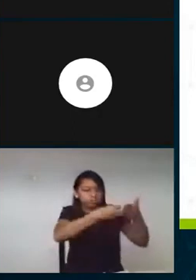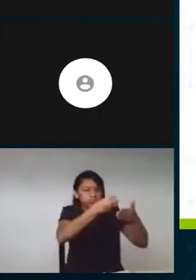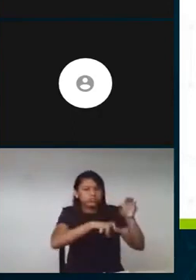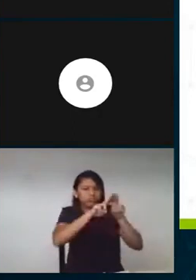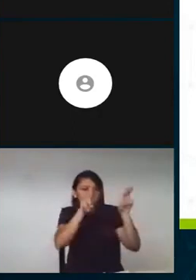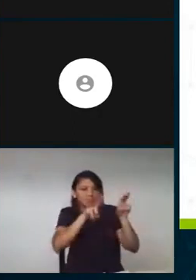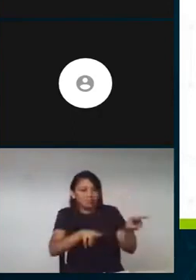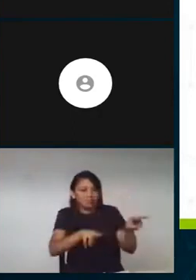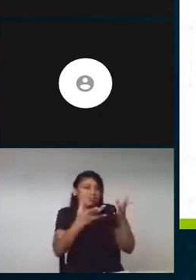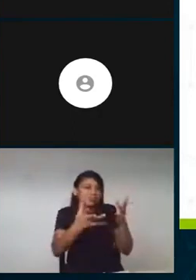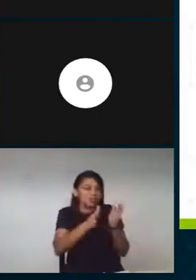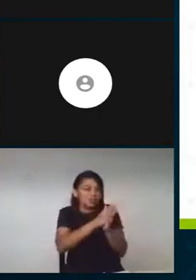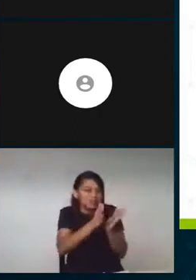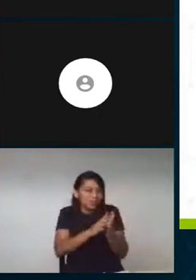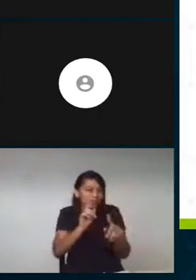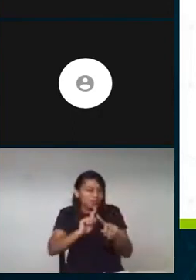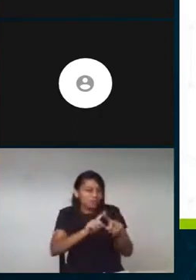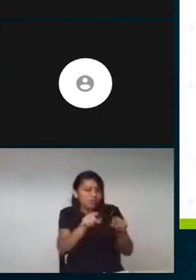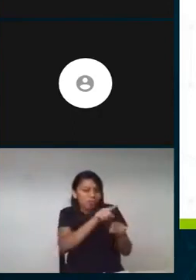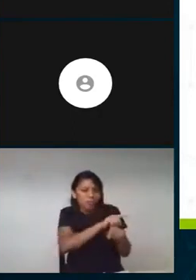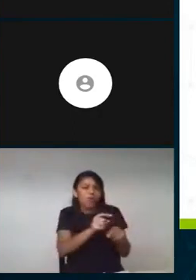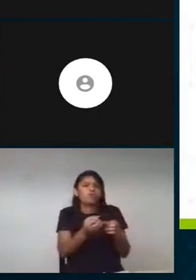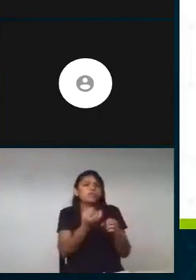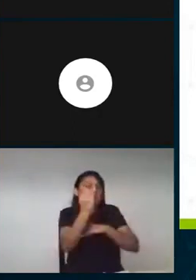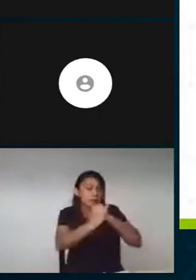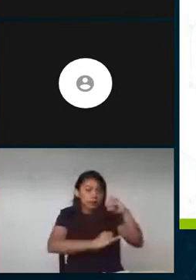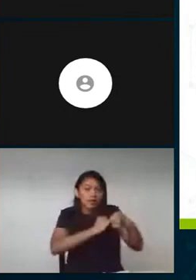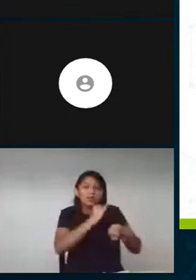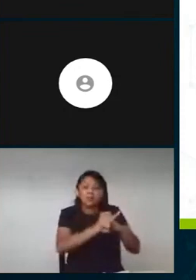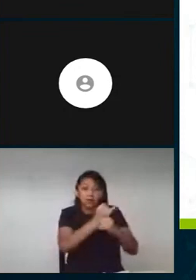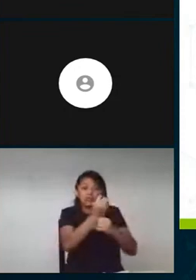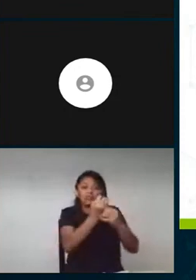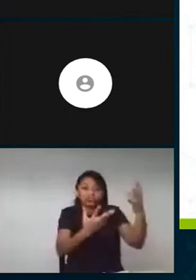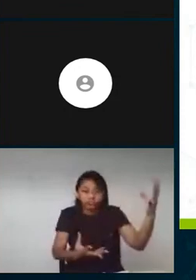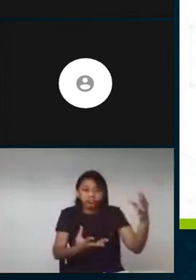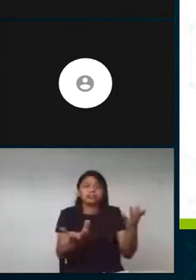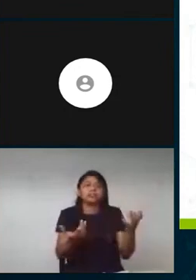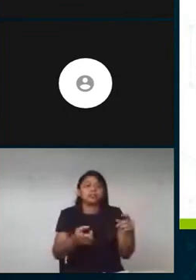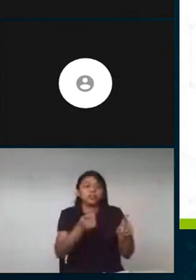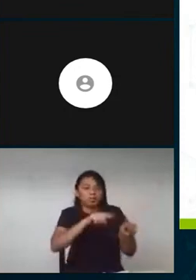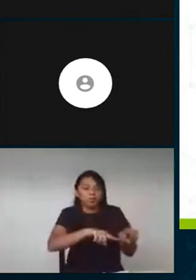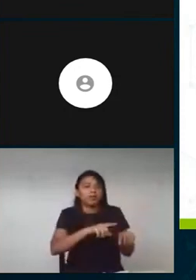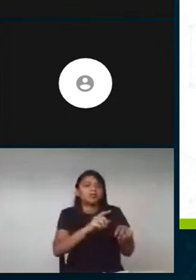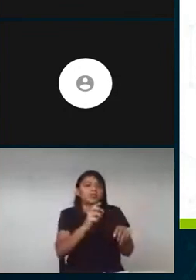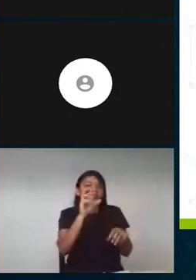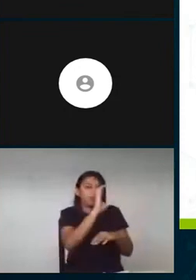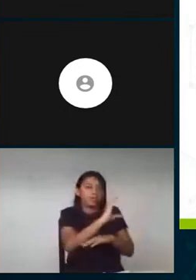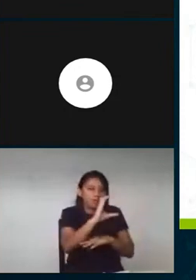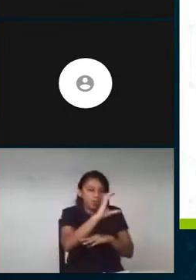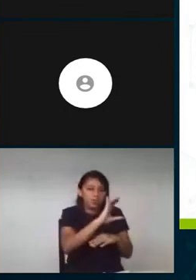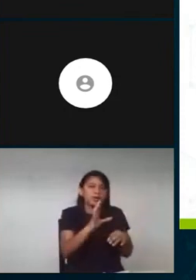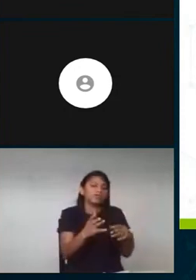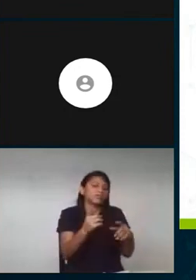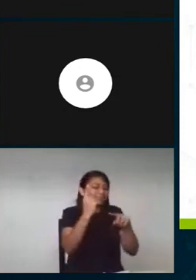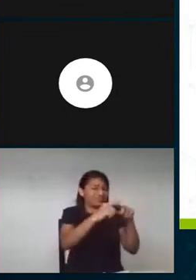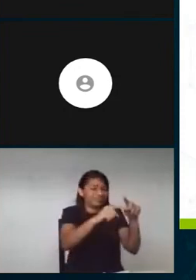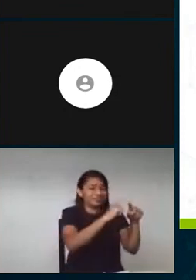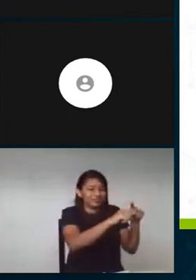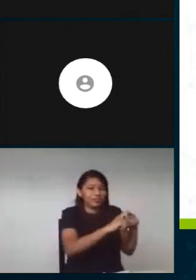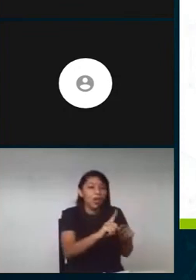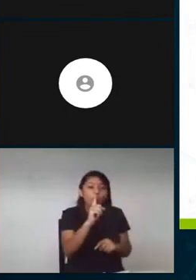domiciliarios, ¿cierto? Traigo a colación una investigación por estudiantes de la Universidad de San Buenaventura,